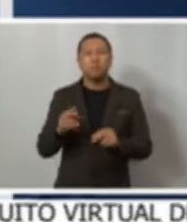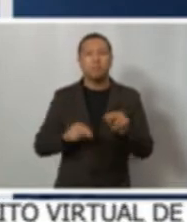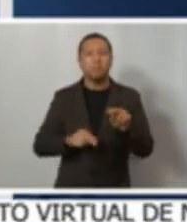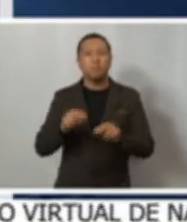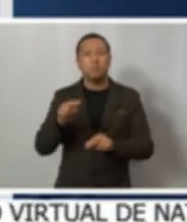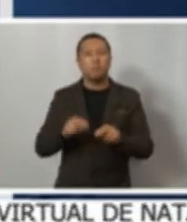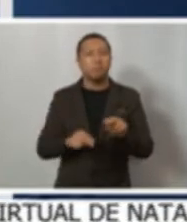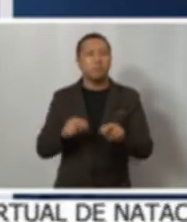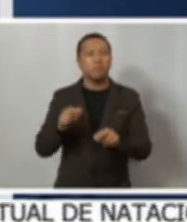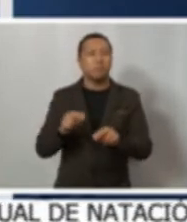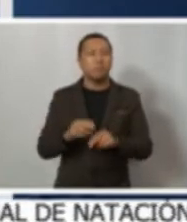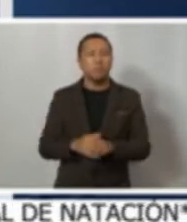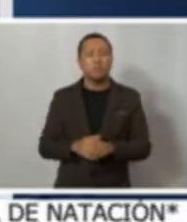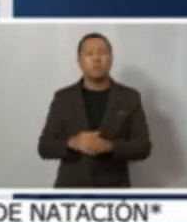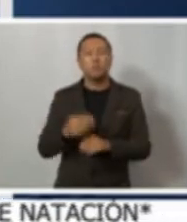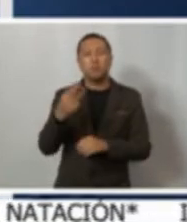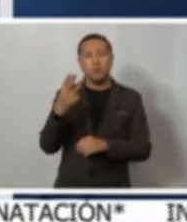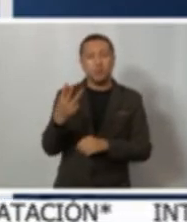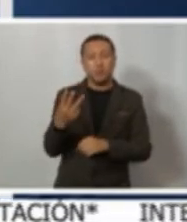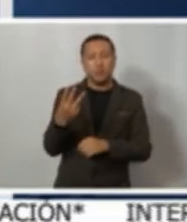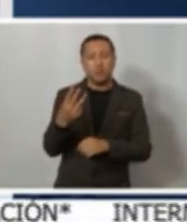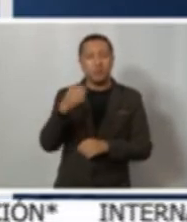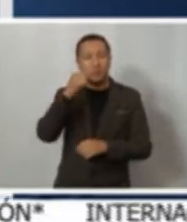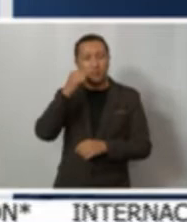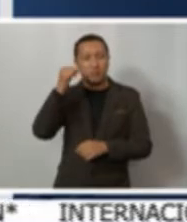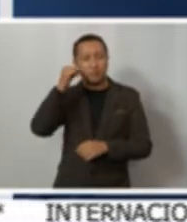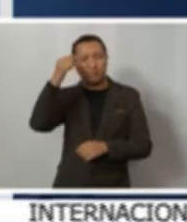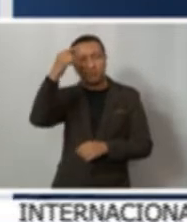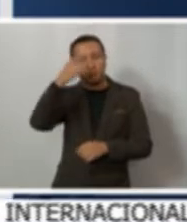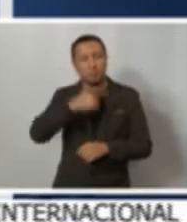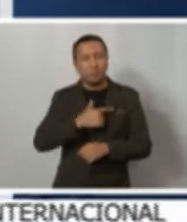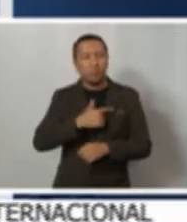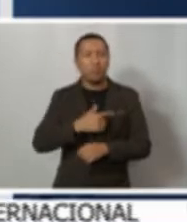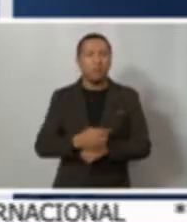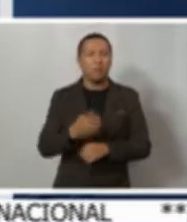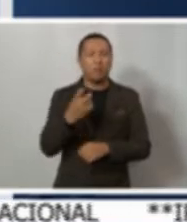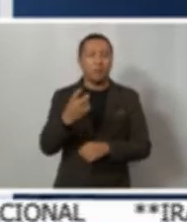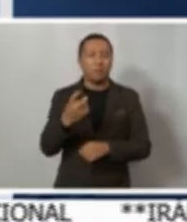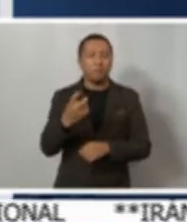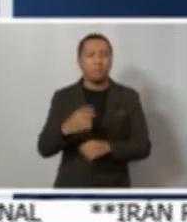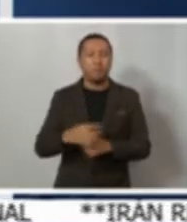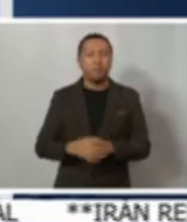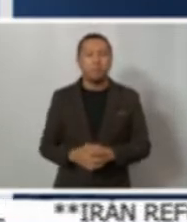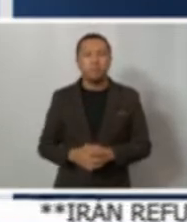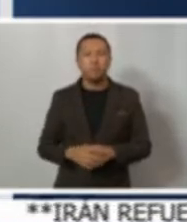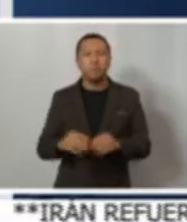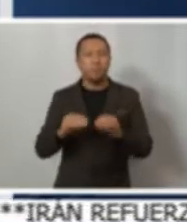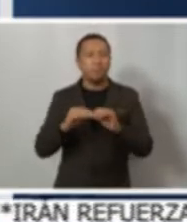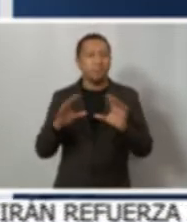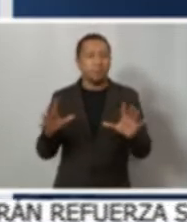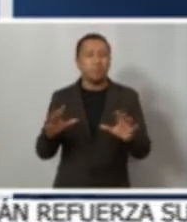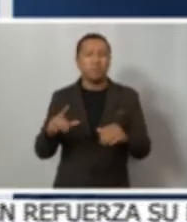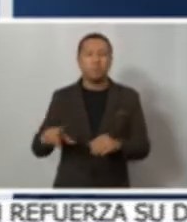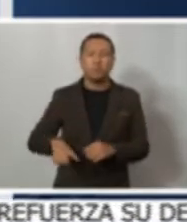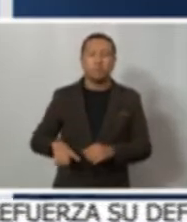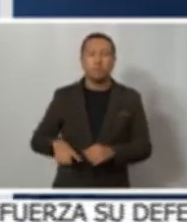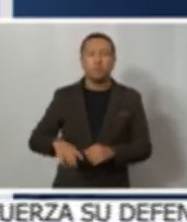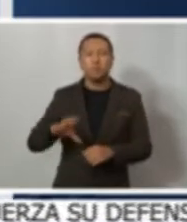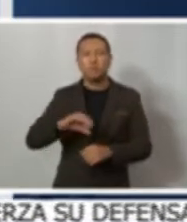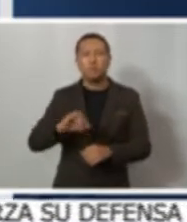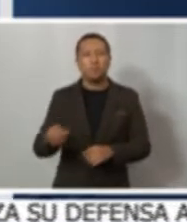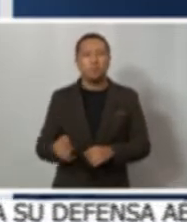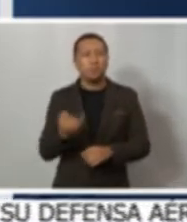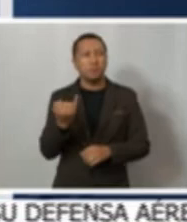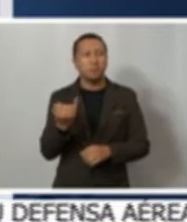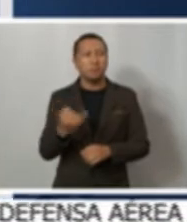huracán categoría 3 ayer por la noche, que es justamente lo que comentaba el gobernador Carlos